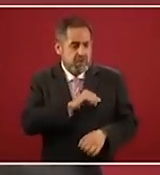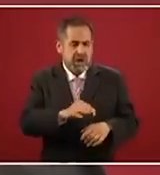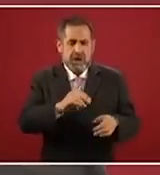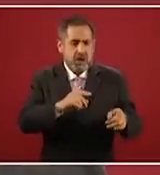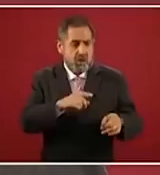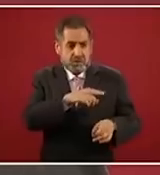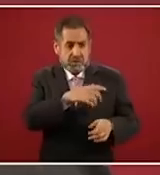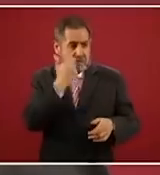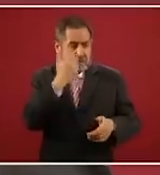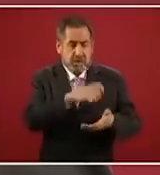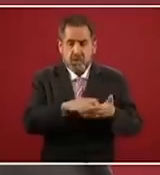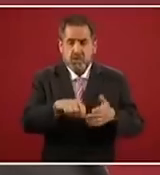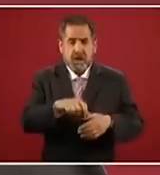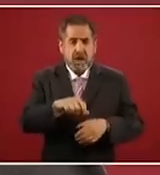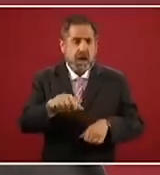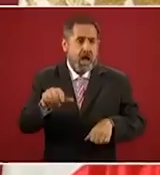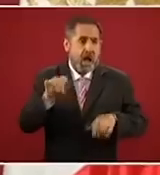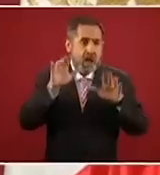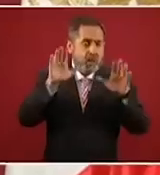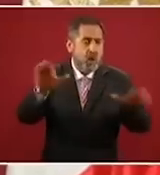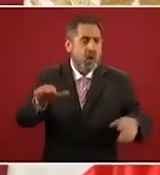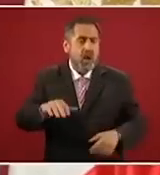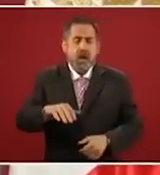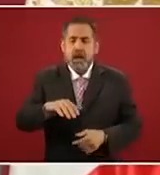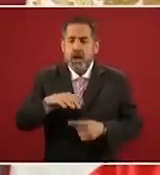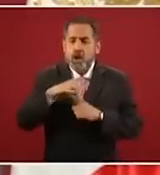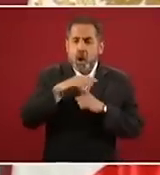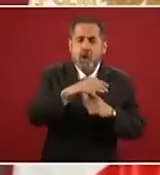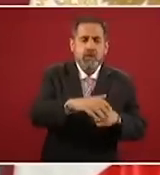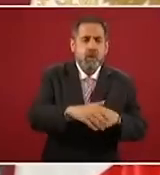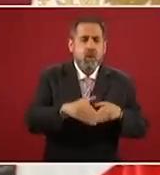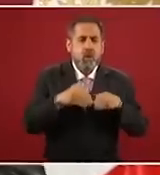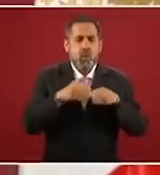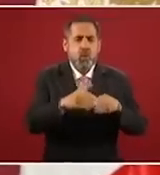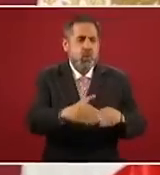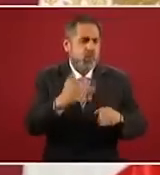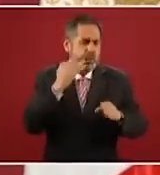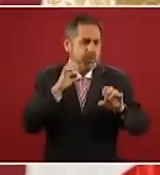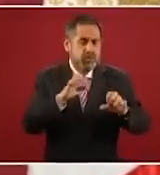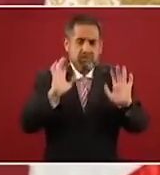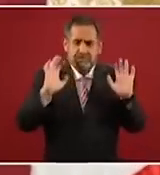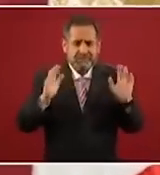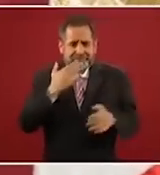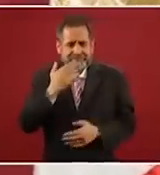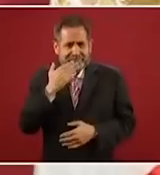aviones incluso, helicópteros, yates, pues es